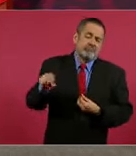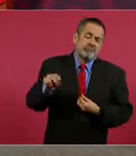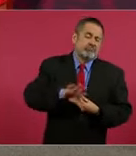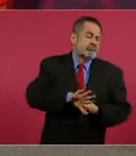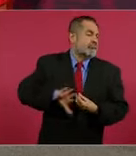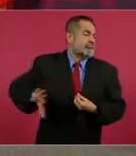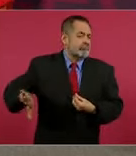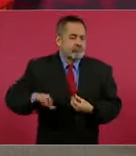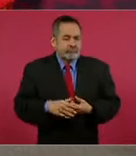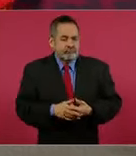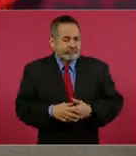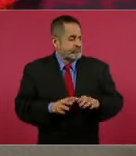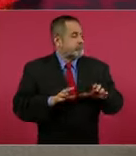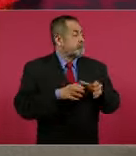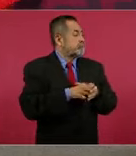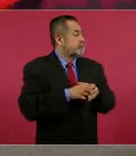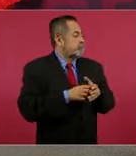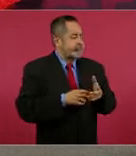si acaso,